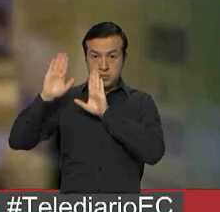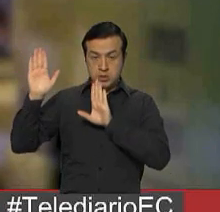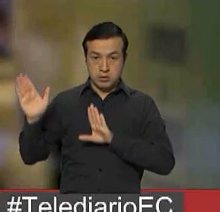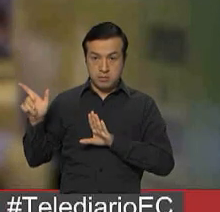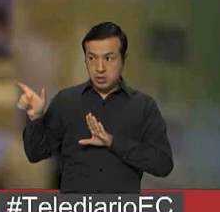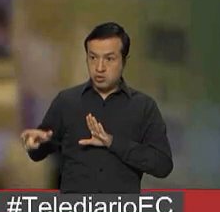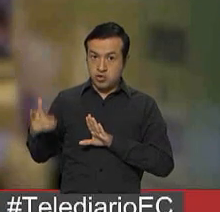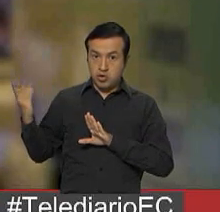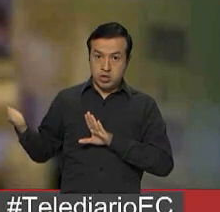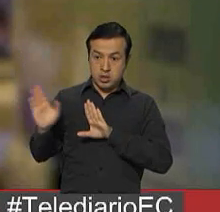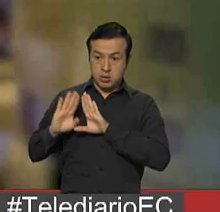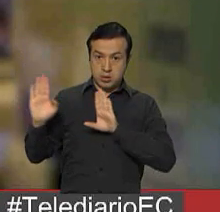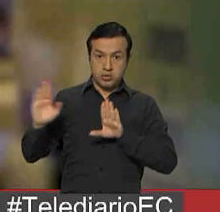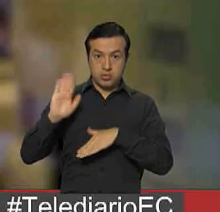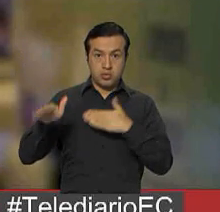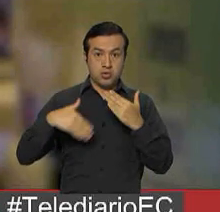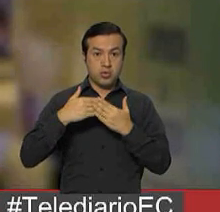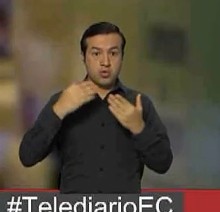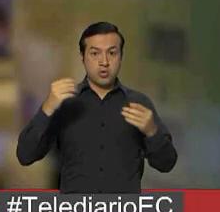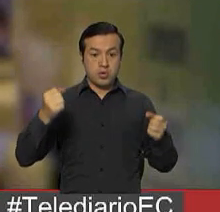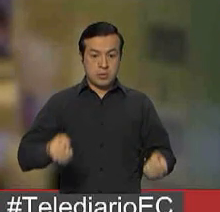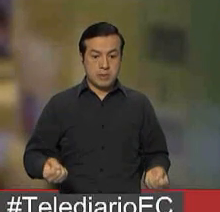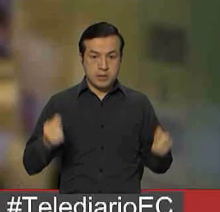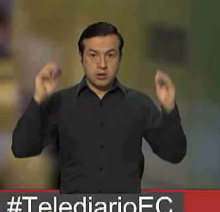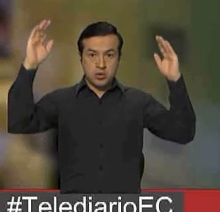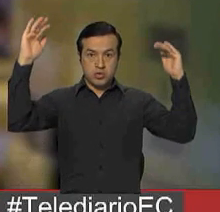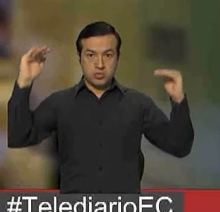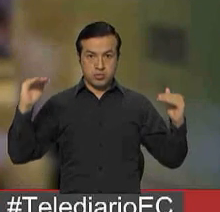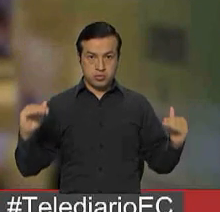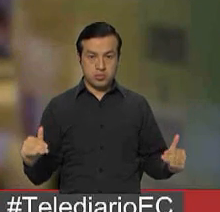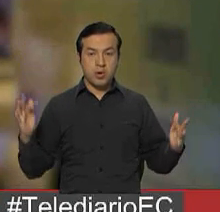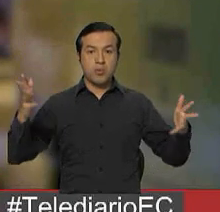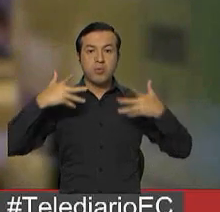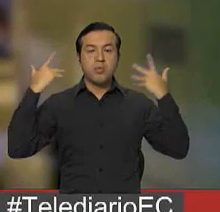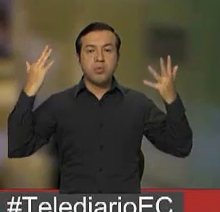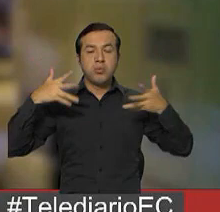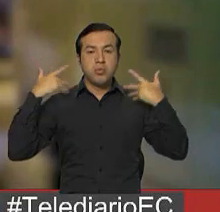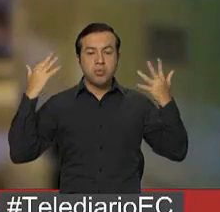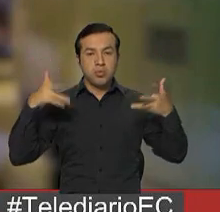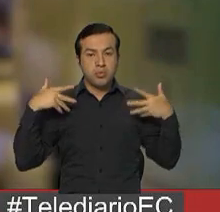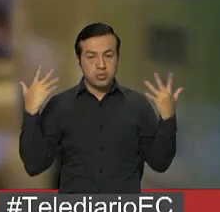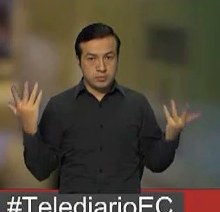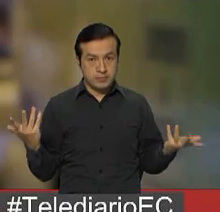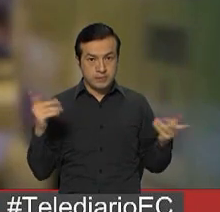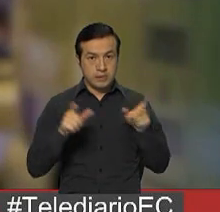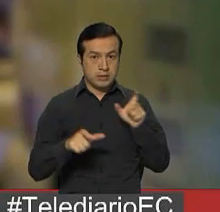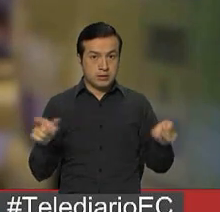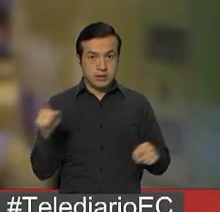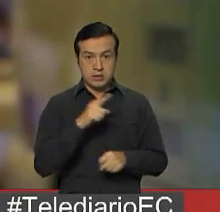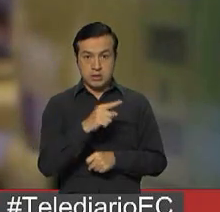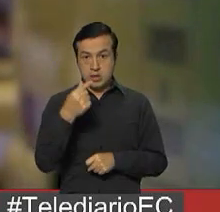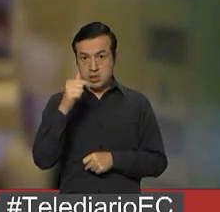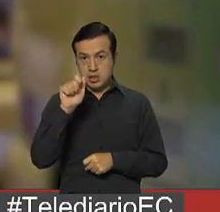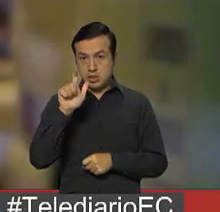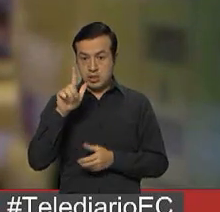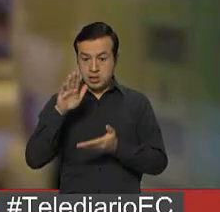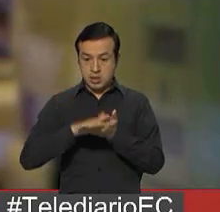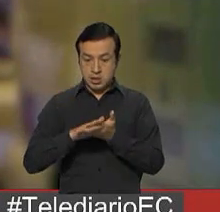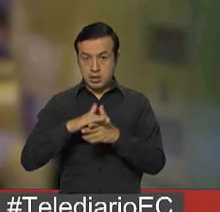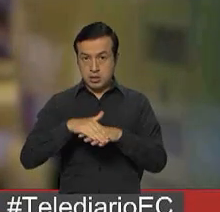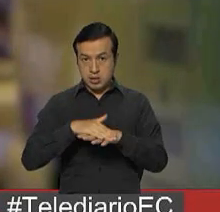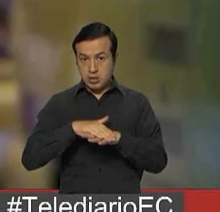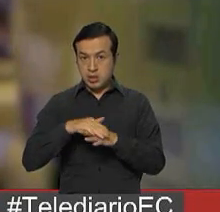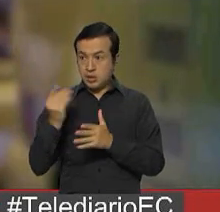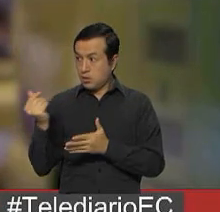pasajero y tener las ventanas del automotor abiertas para conservar la ventilación a los usuarios gel antibacterial y desinfectar